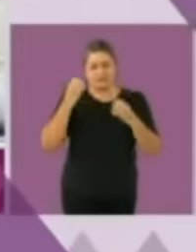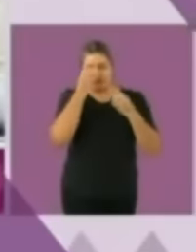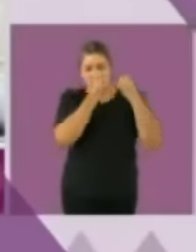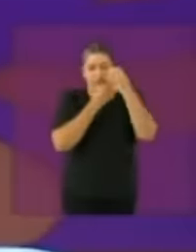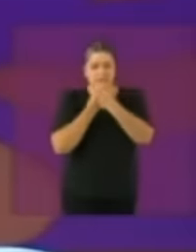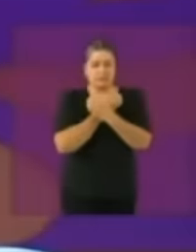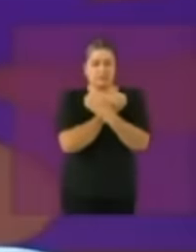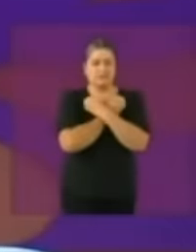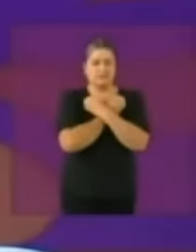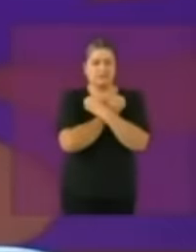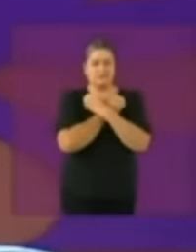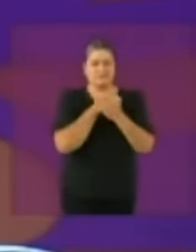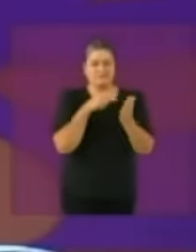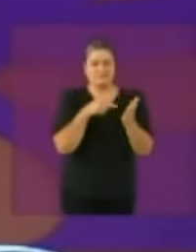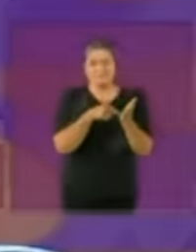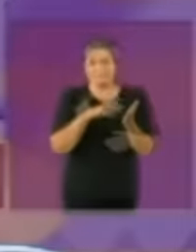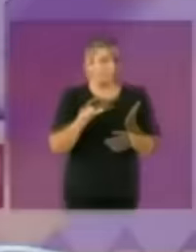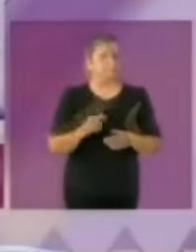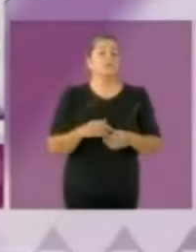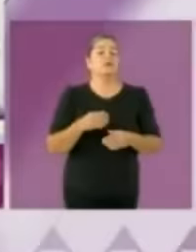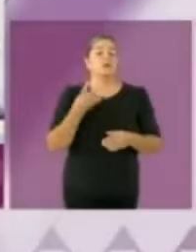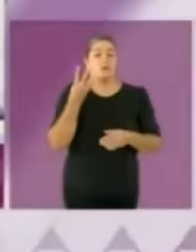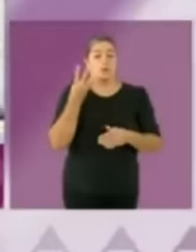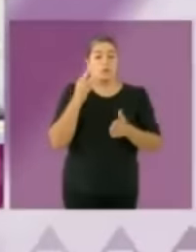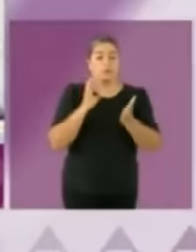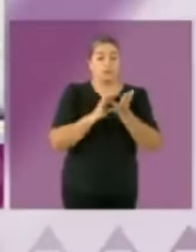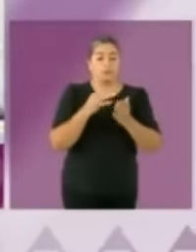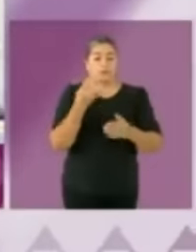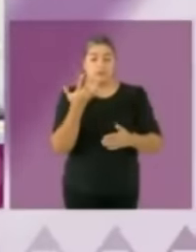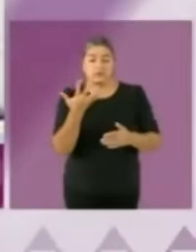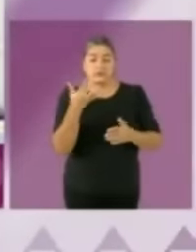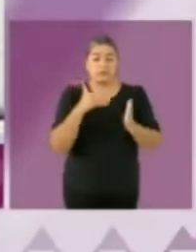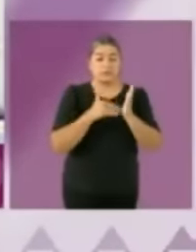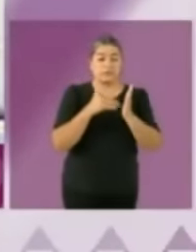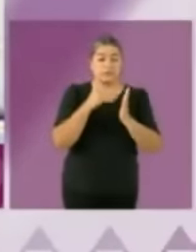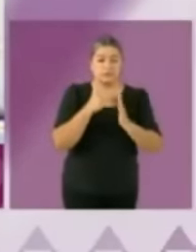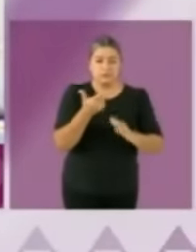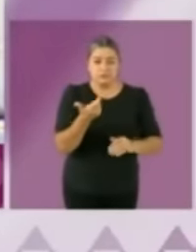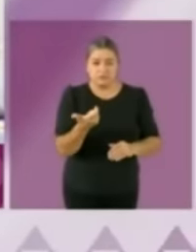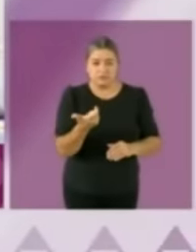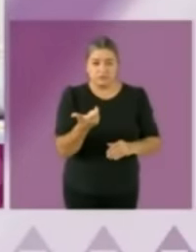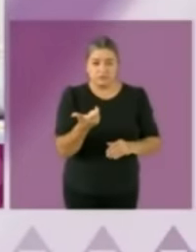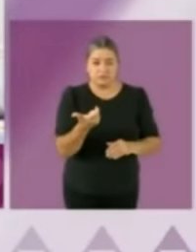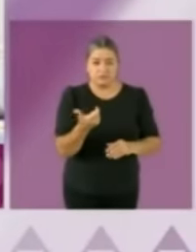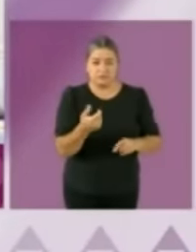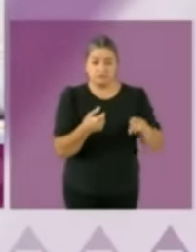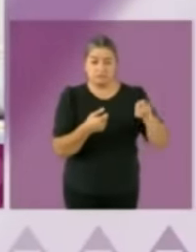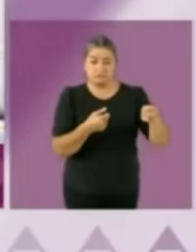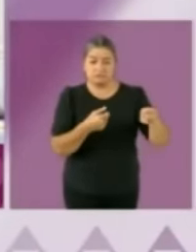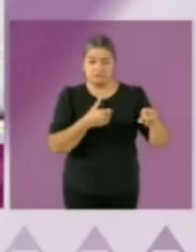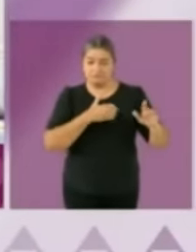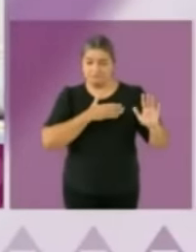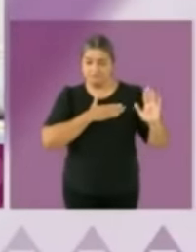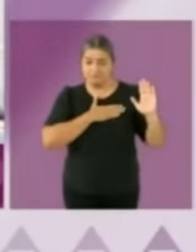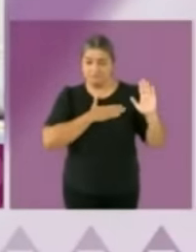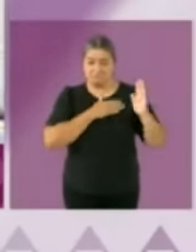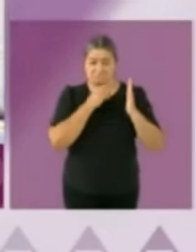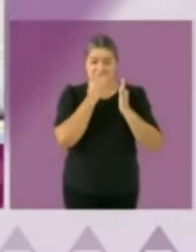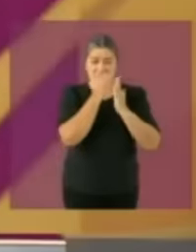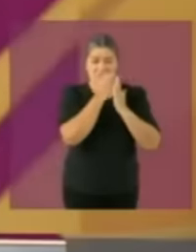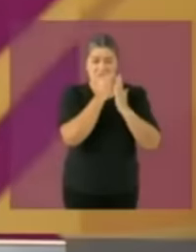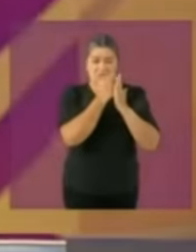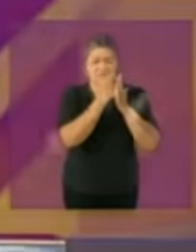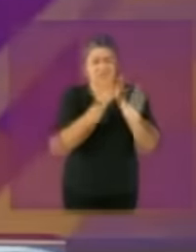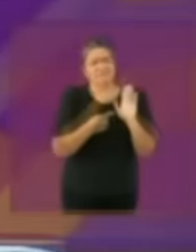está muy nerviosa porque no sabe, mira. Ahí es cuando saca estos folders, está Xóchitl como... Que son contratos con